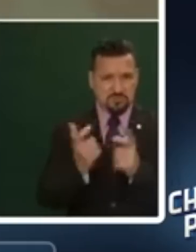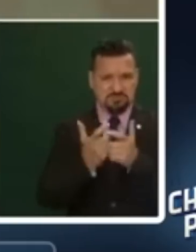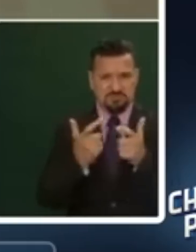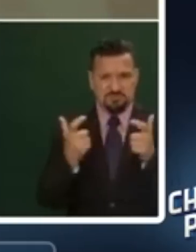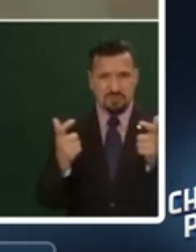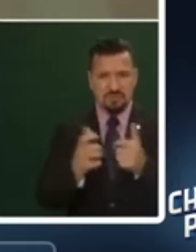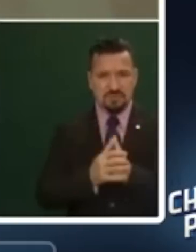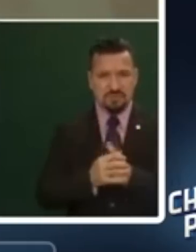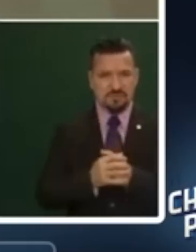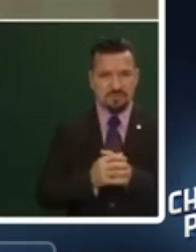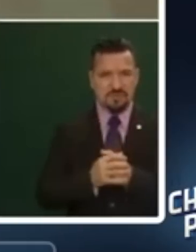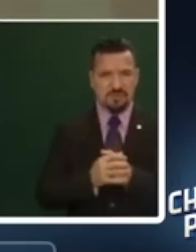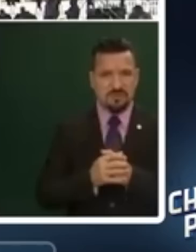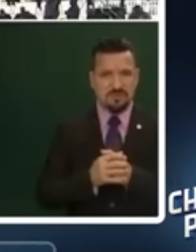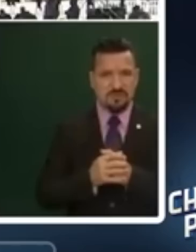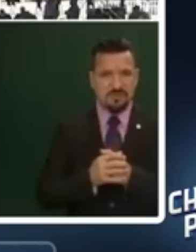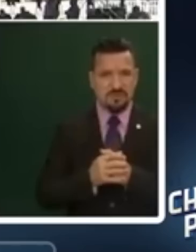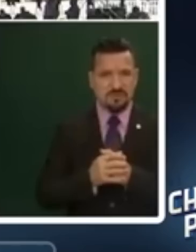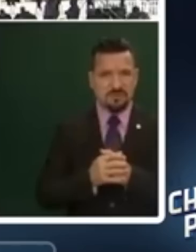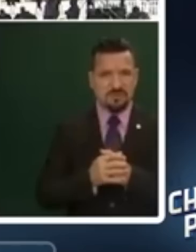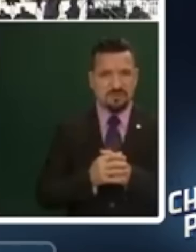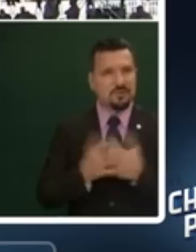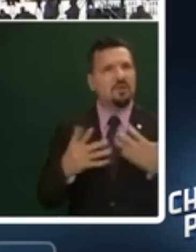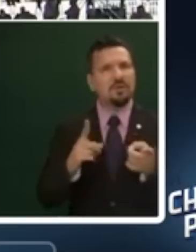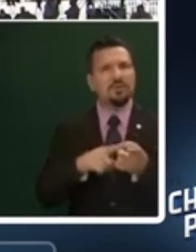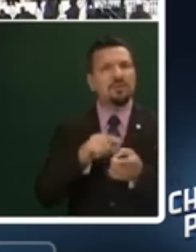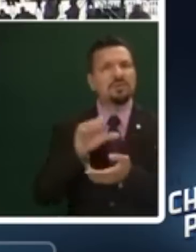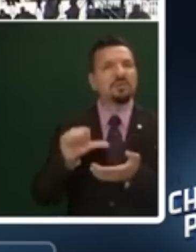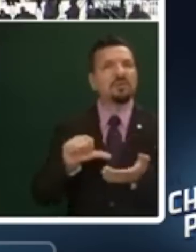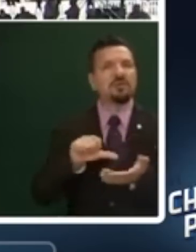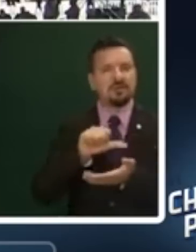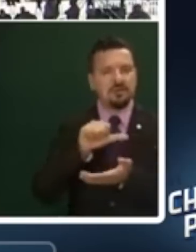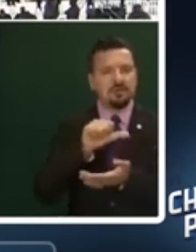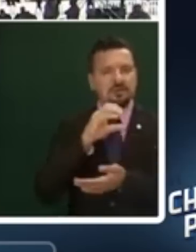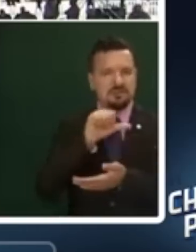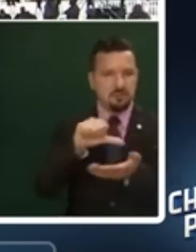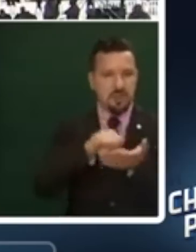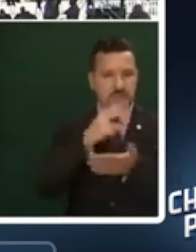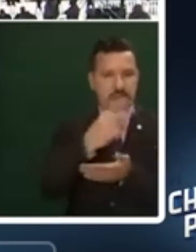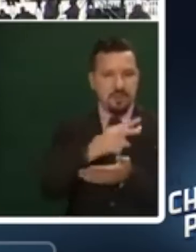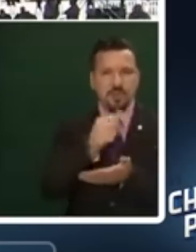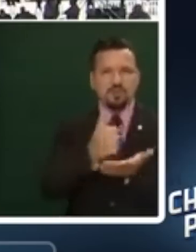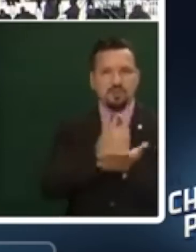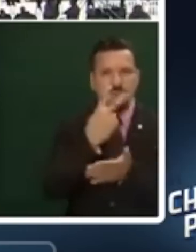qué está en polanco en el edificio